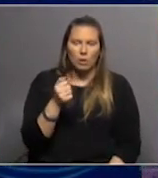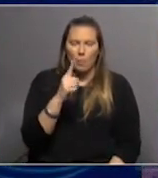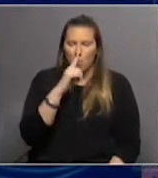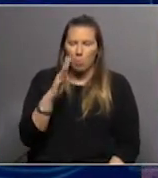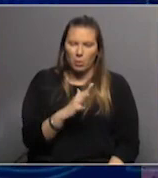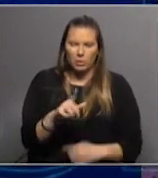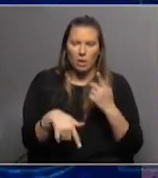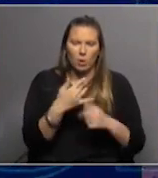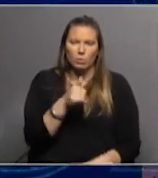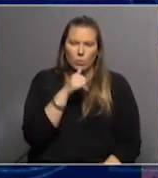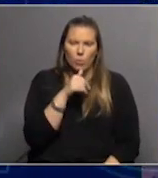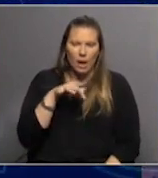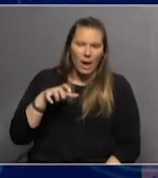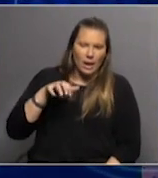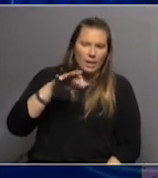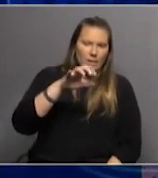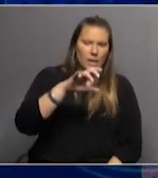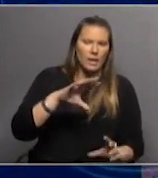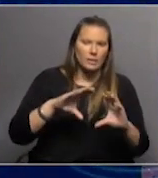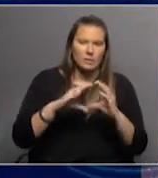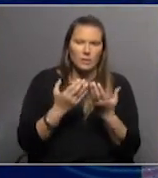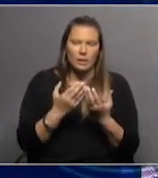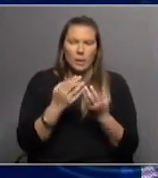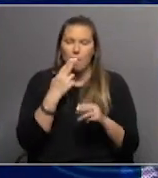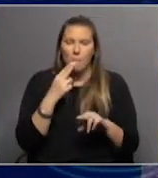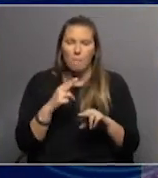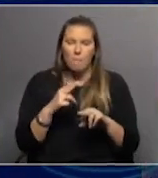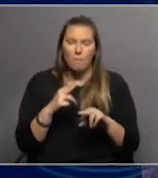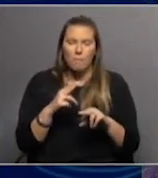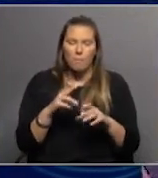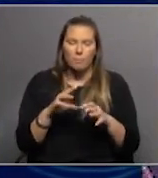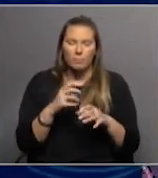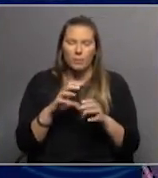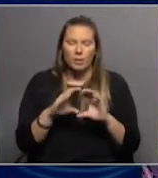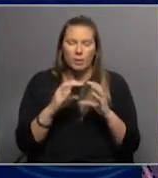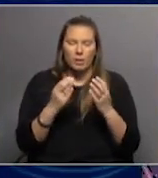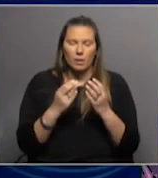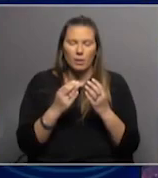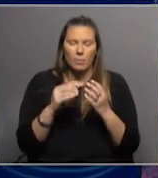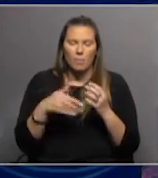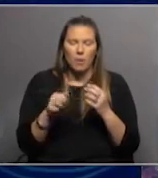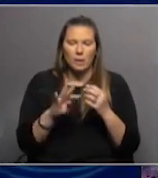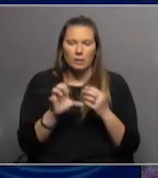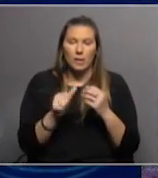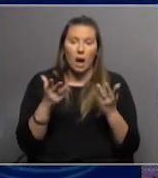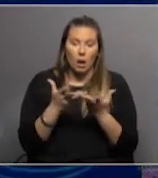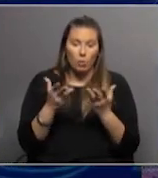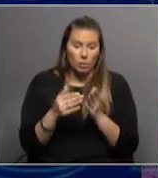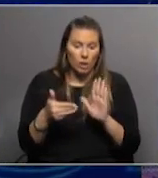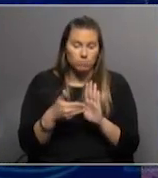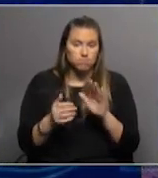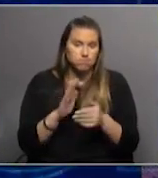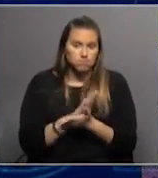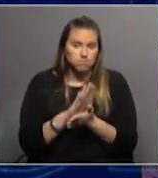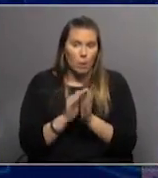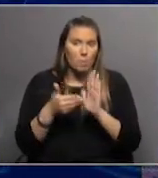otra novela que se llama Las arañas de Marte. Esas dos, búsquenlas. Son excelentes. Y ahora él publica La galaxia de Góngora,